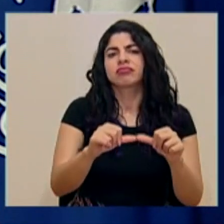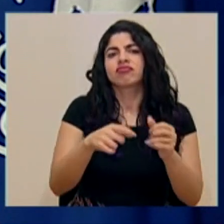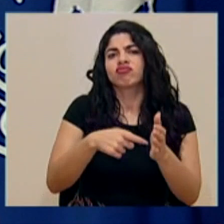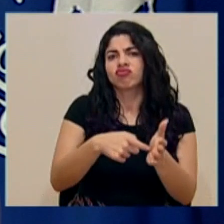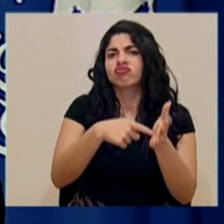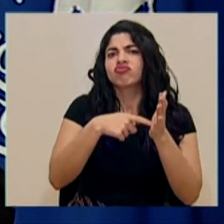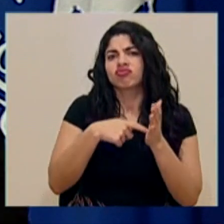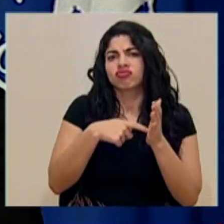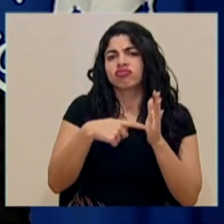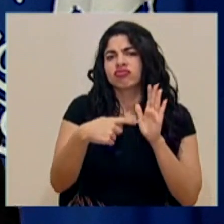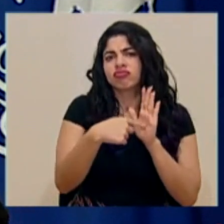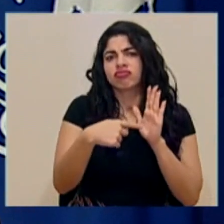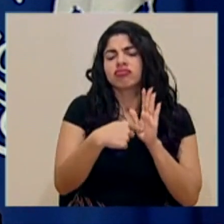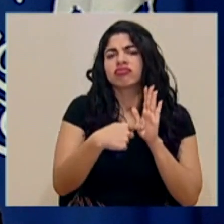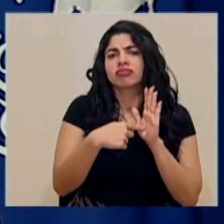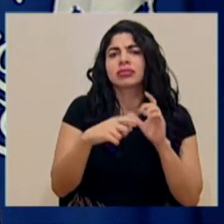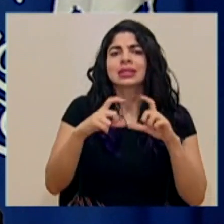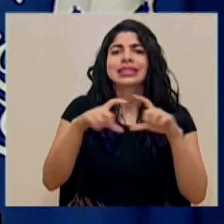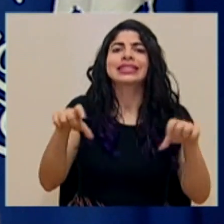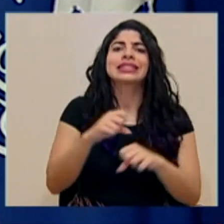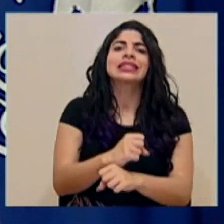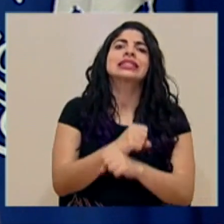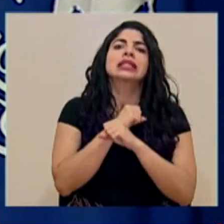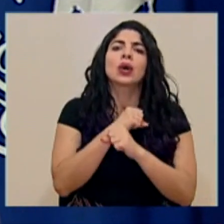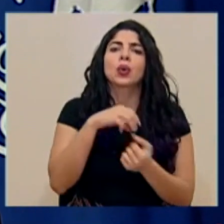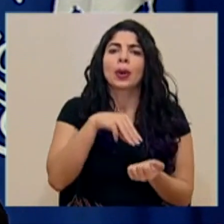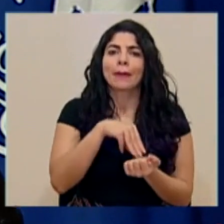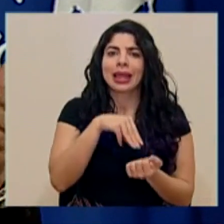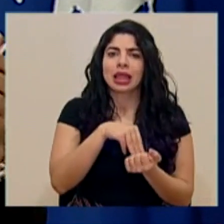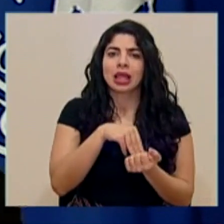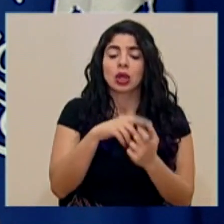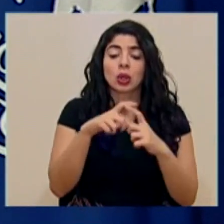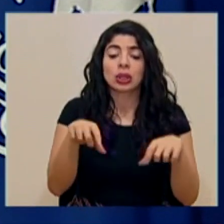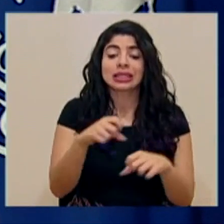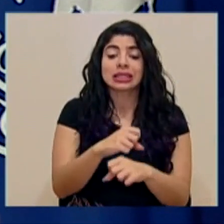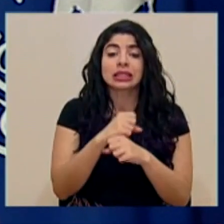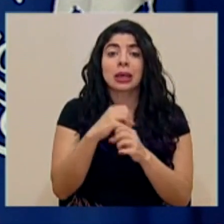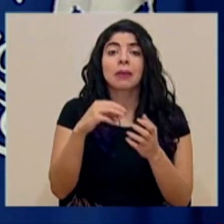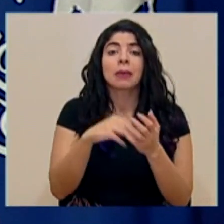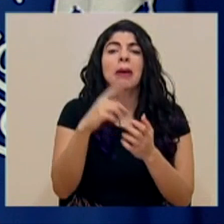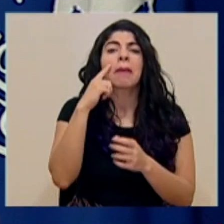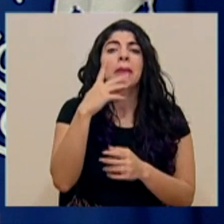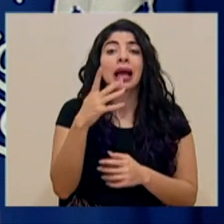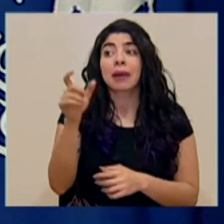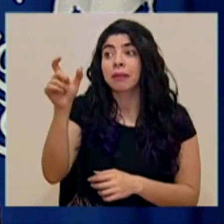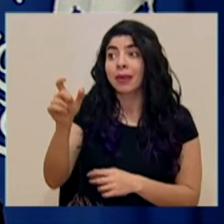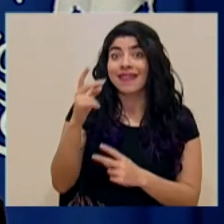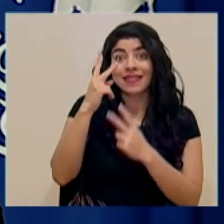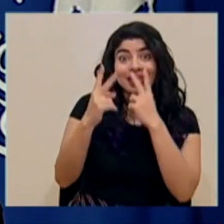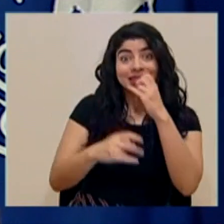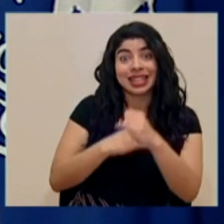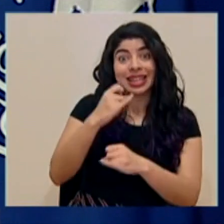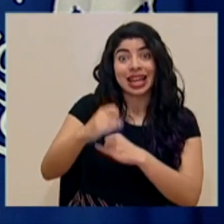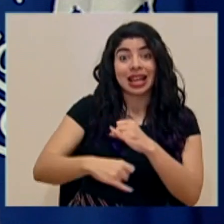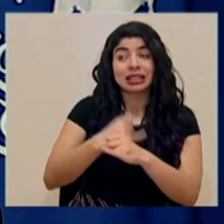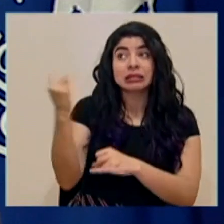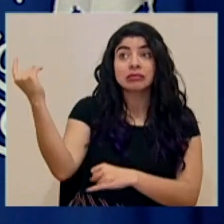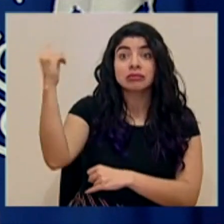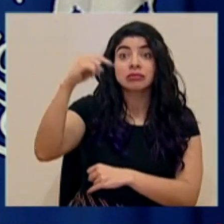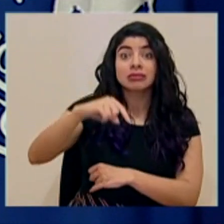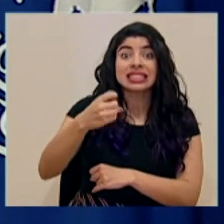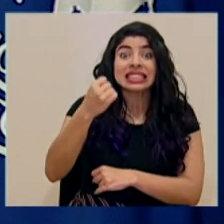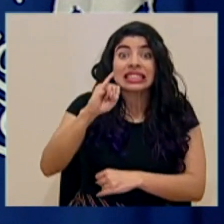exigiendo el requisito de la adquisición de un seguro médico que cubra a los visitantes internacionales de los posibles gastos